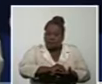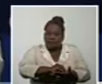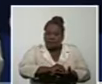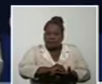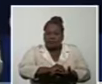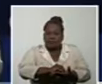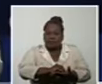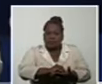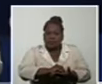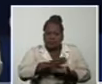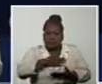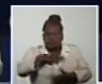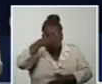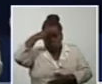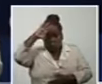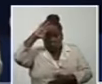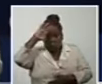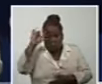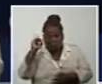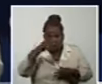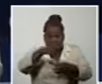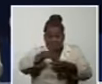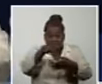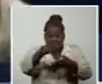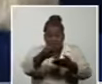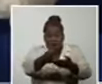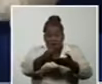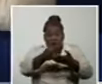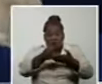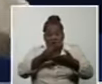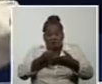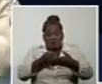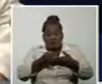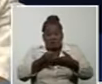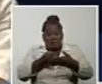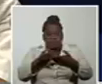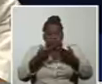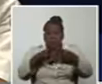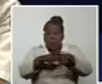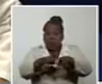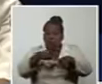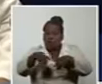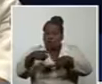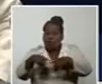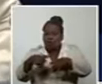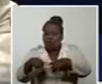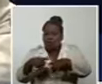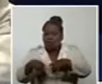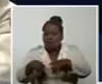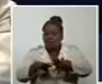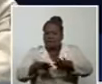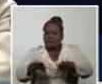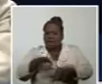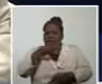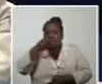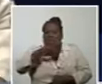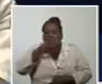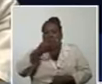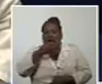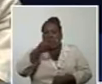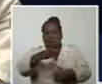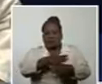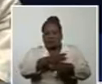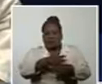incluyendo nuestro país, es lo que nos ha permitido, estamos casi seguros, junto con las otras cosas que ya hemos explicado varias veces, es lo que